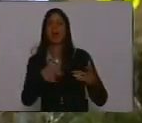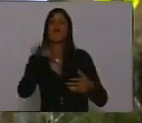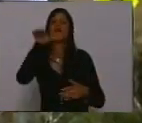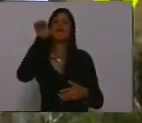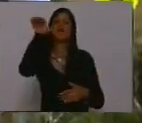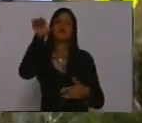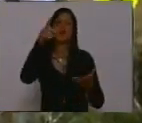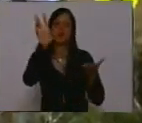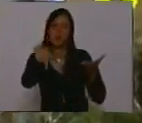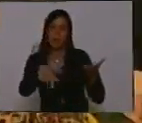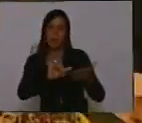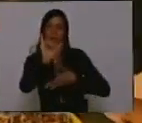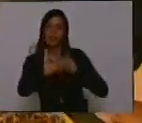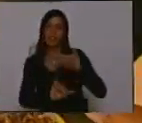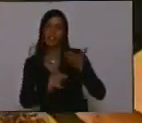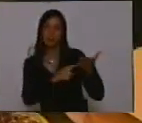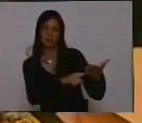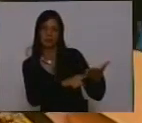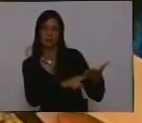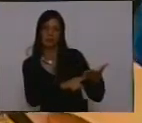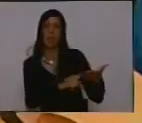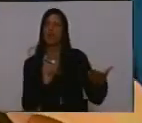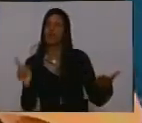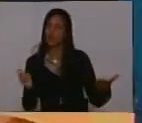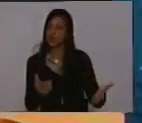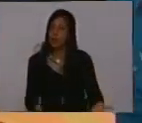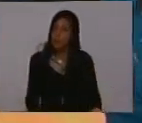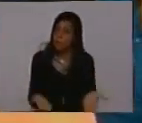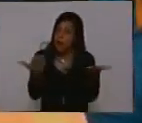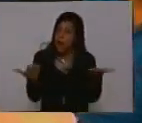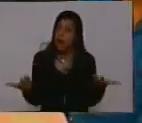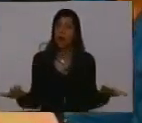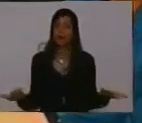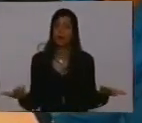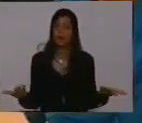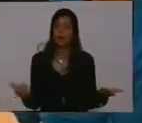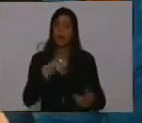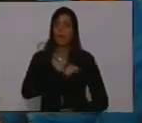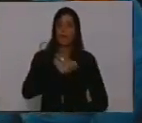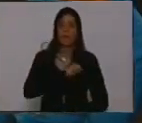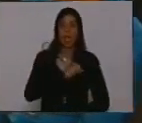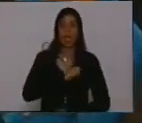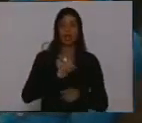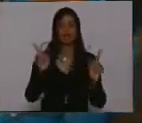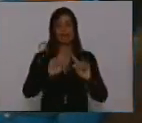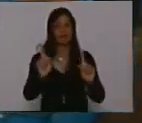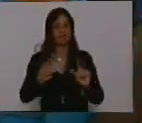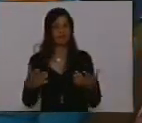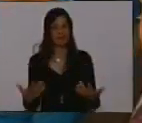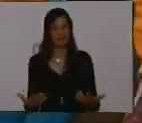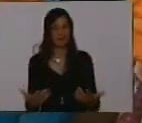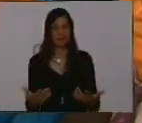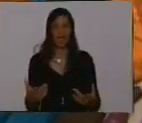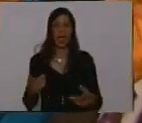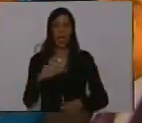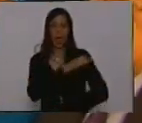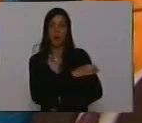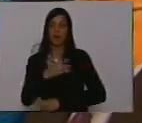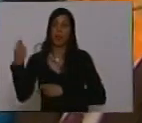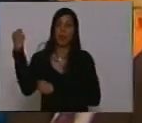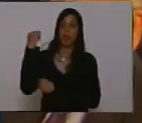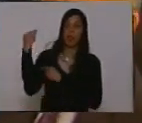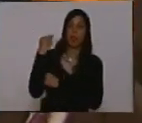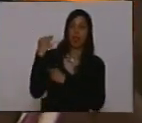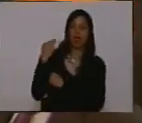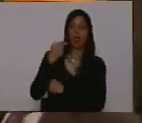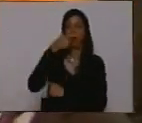futuro. ¡Vamos! No le tengamos nosotros ningún temor a lo que puedan decir, a